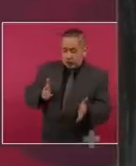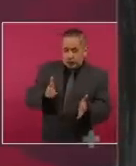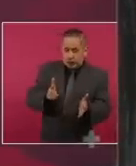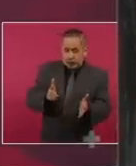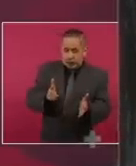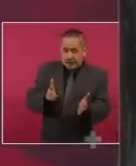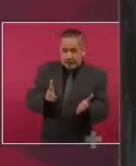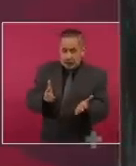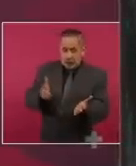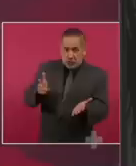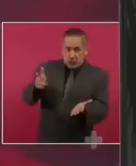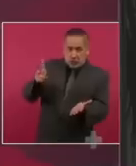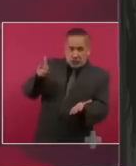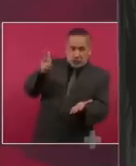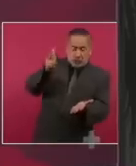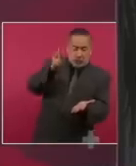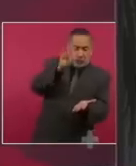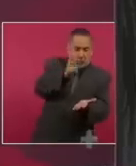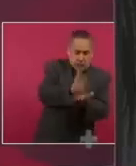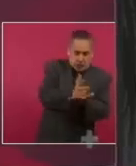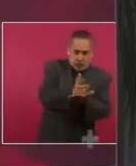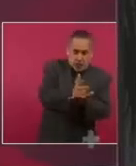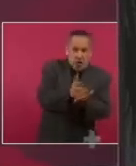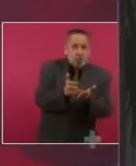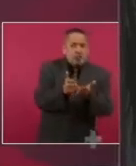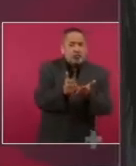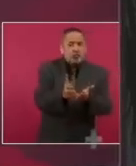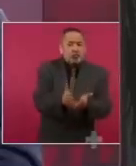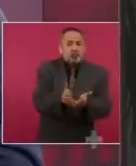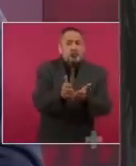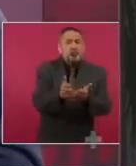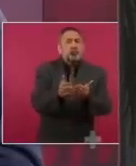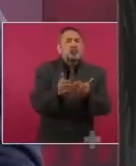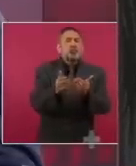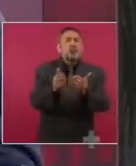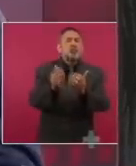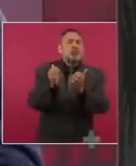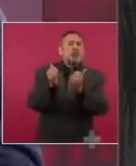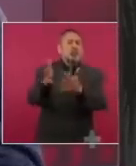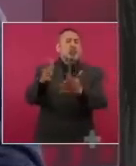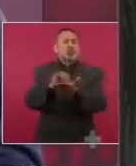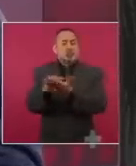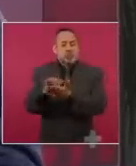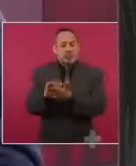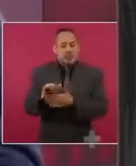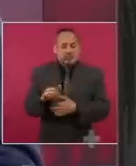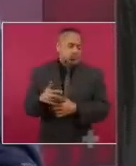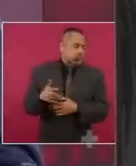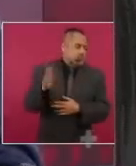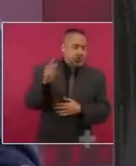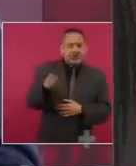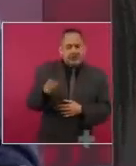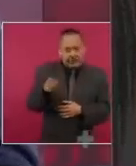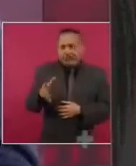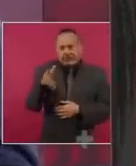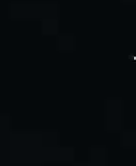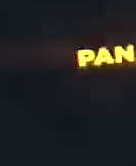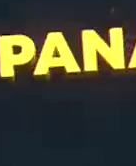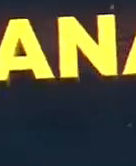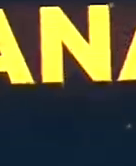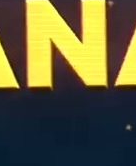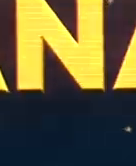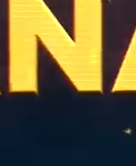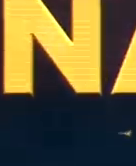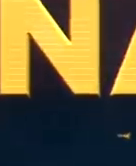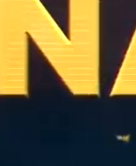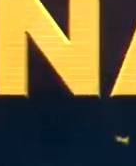70 vagones, y trasladan mercancía. Entonces, eso tiene mucho futuro.